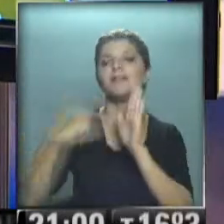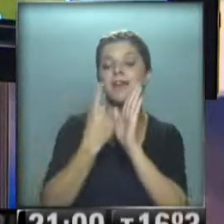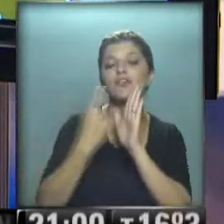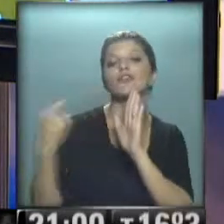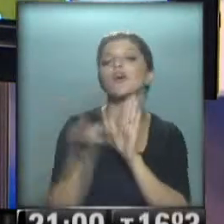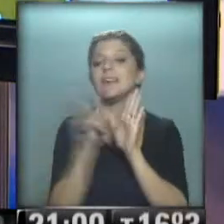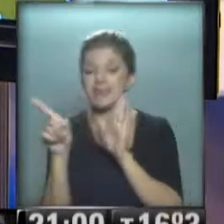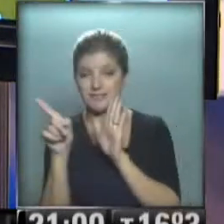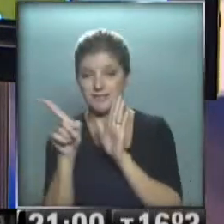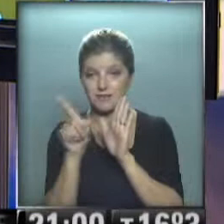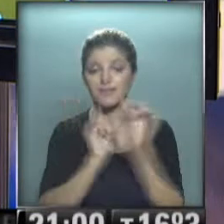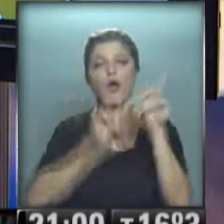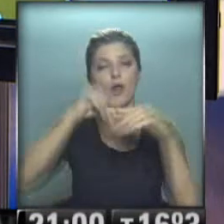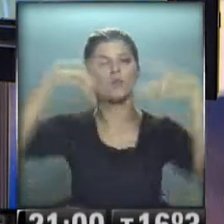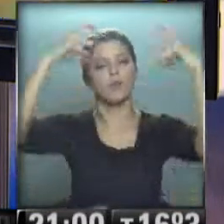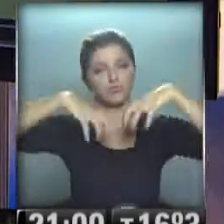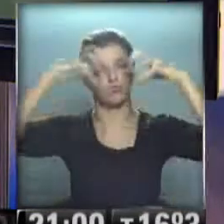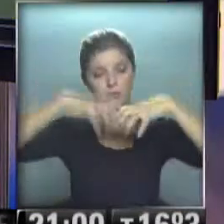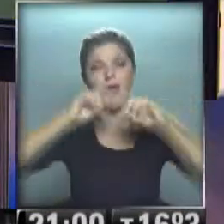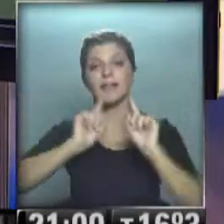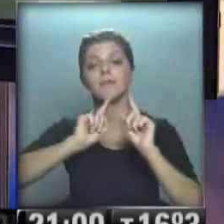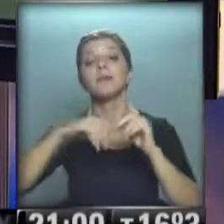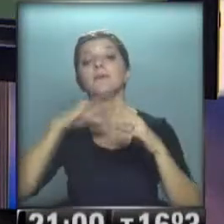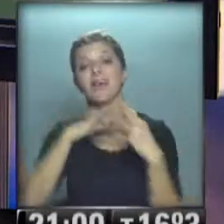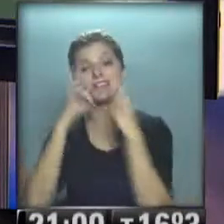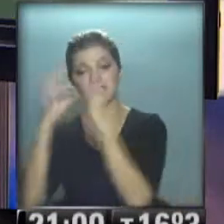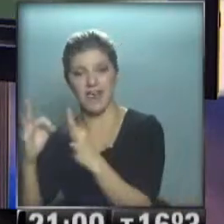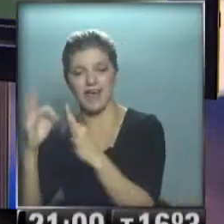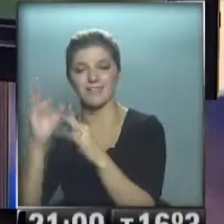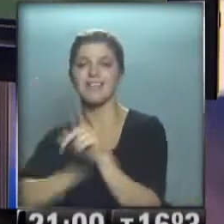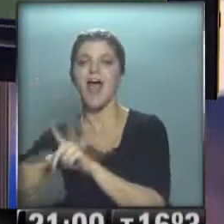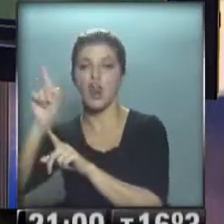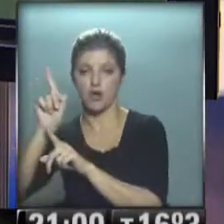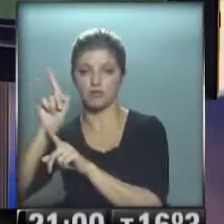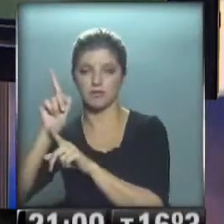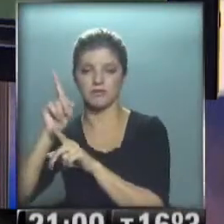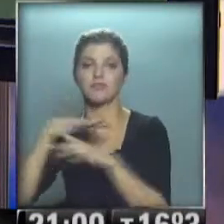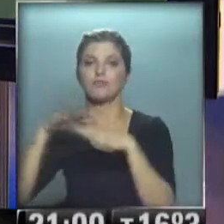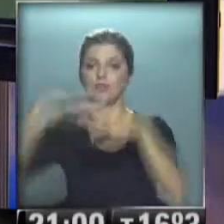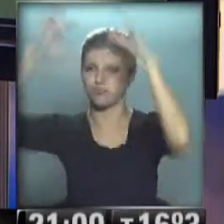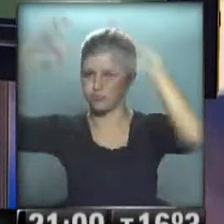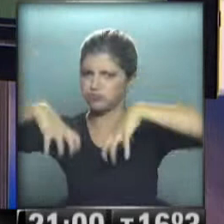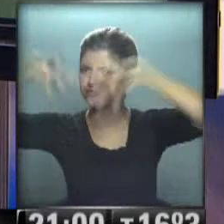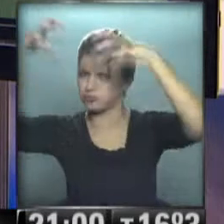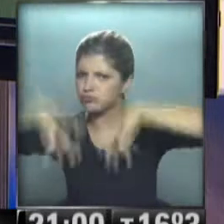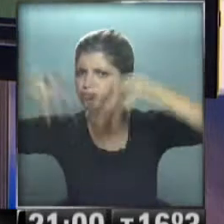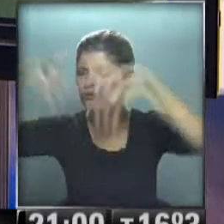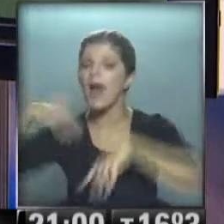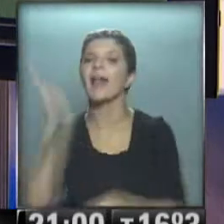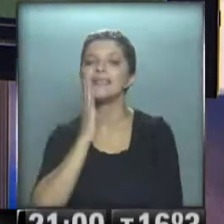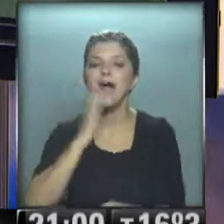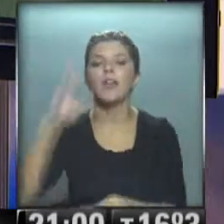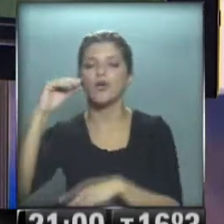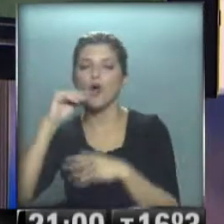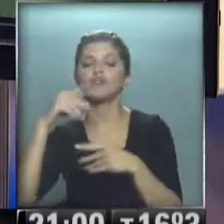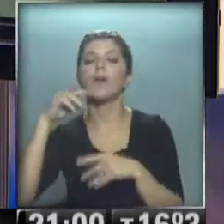noroeste argentino, allí con algunas precipitaciones. Las lluvias se extenderán hacia el norte del litoral, llegarán en forma de tormentas a partir de la tarde o noche